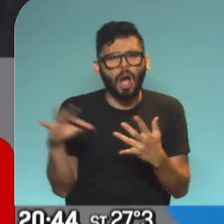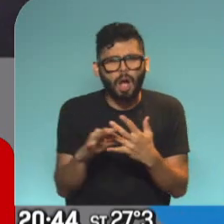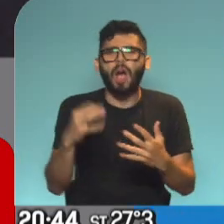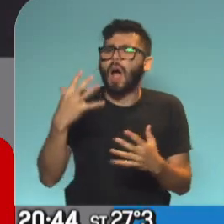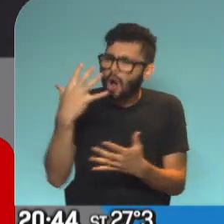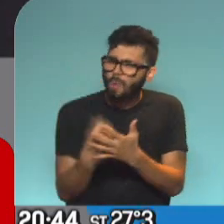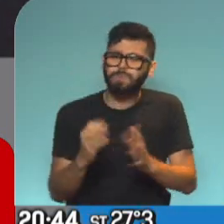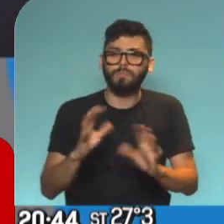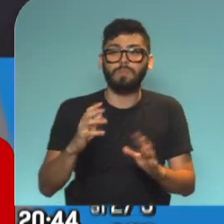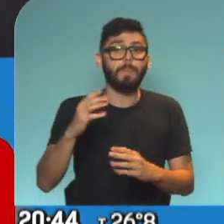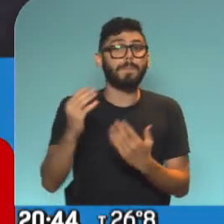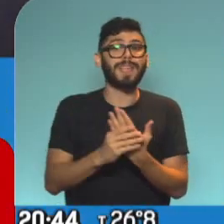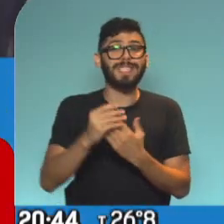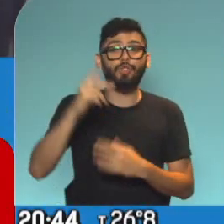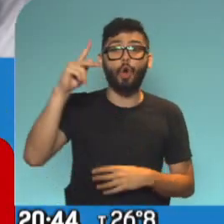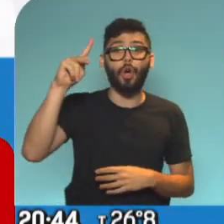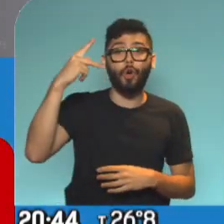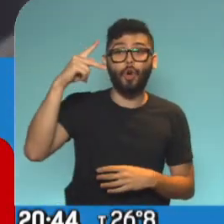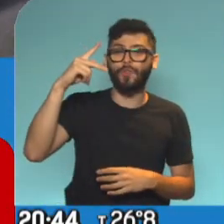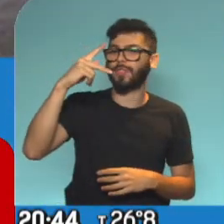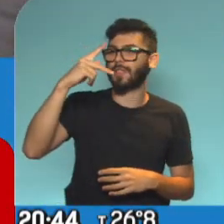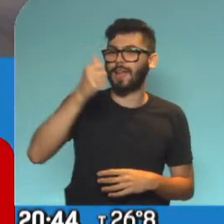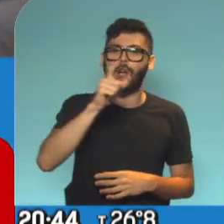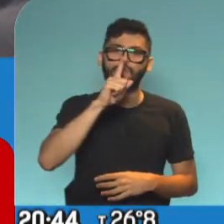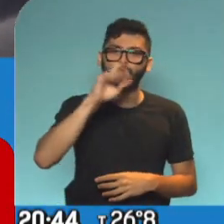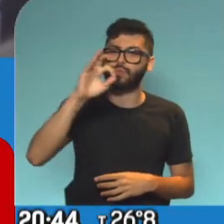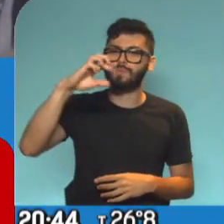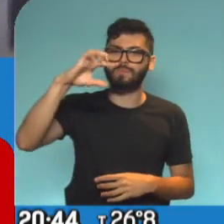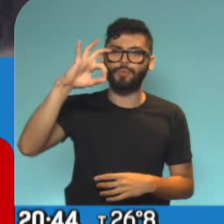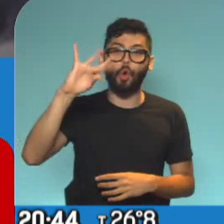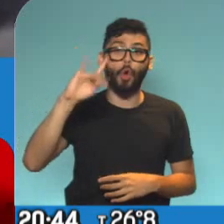estuvo el ministro Catopodis trabajando en resolver